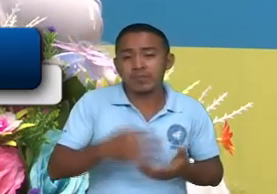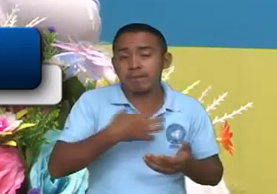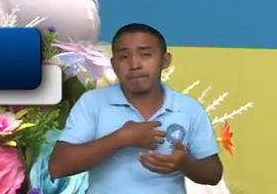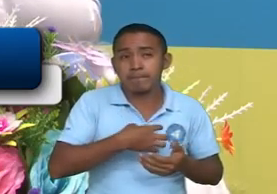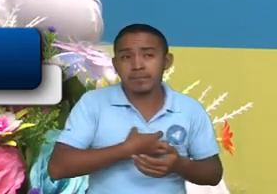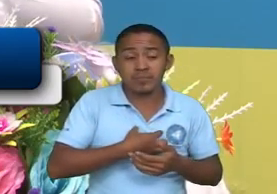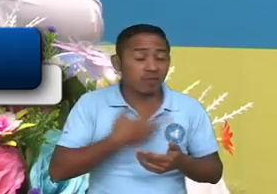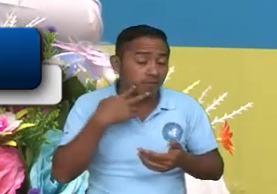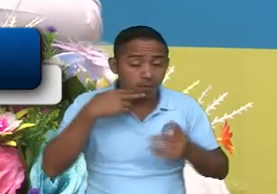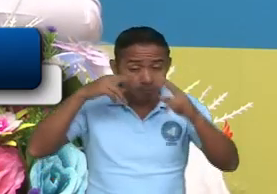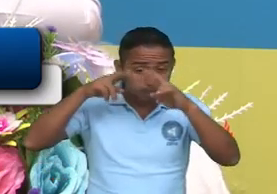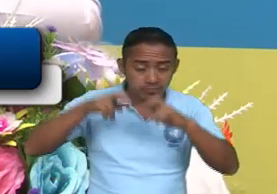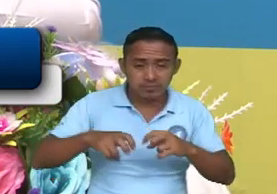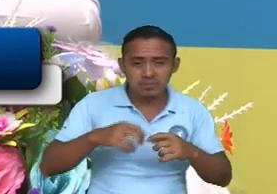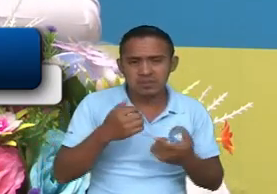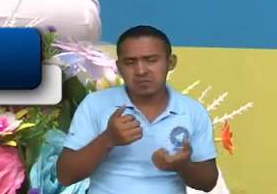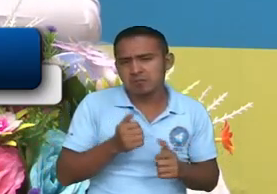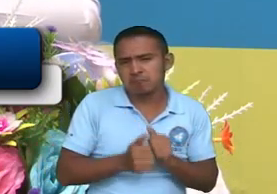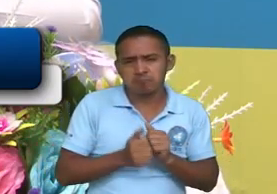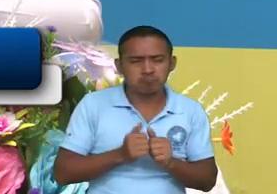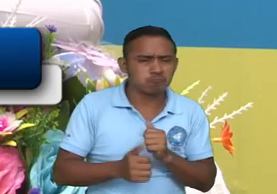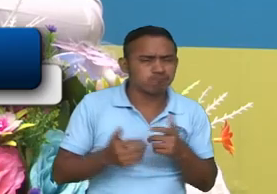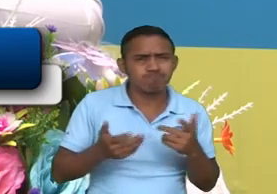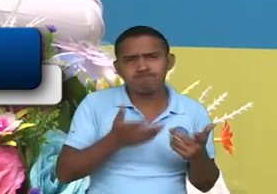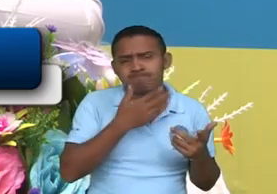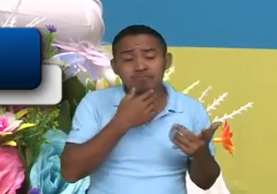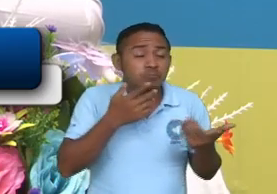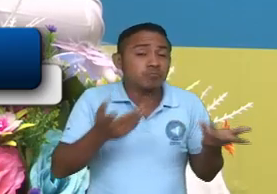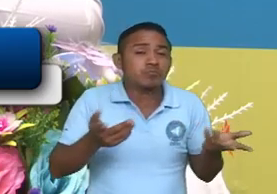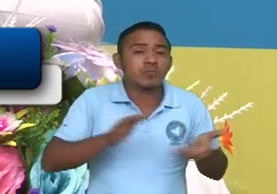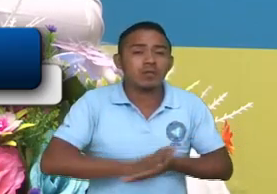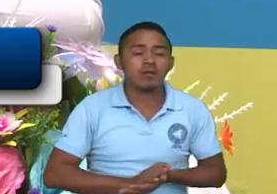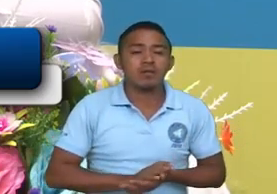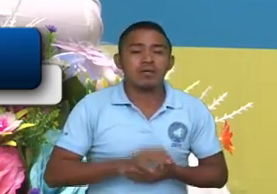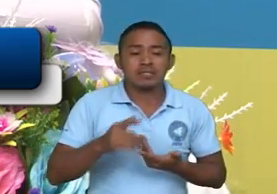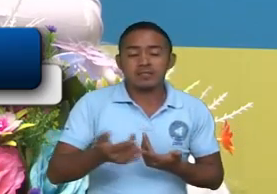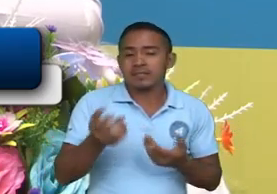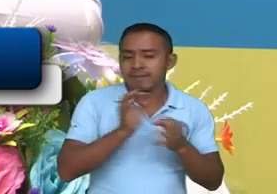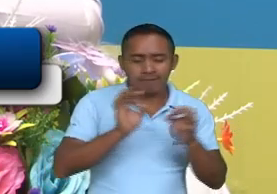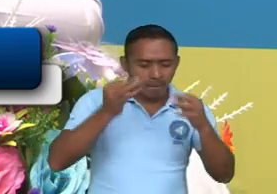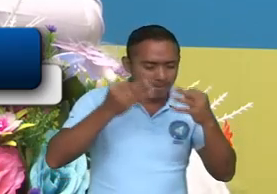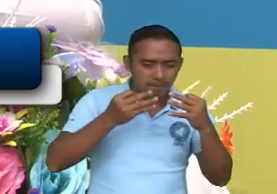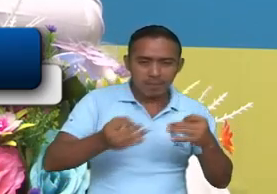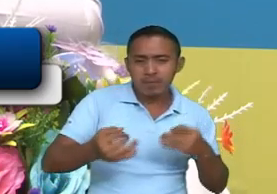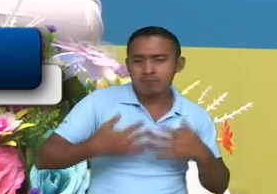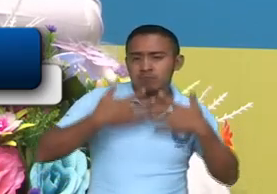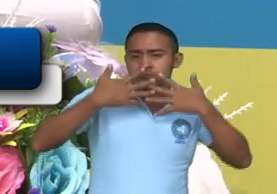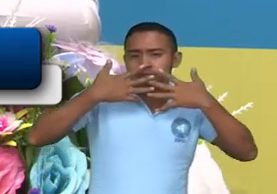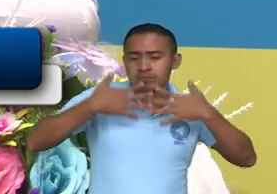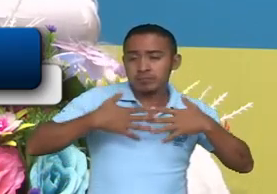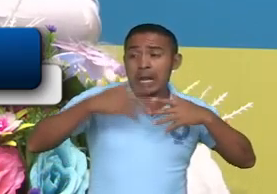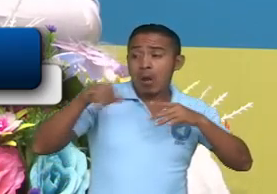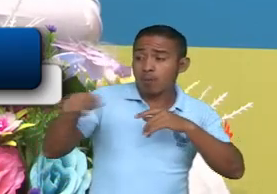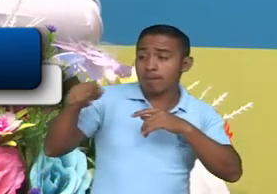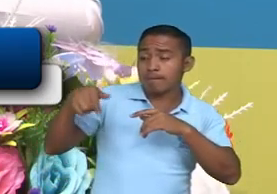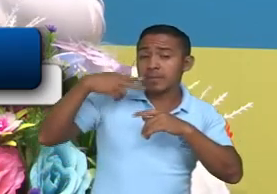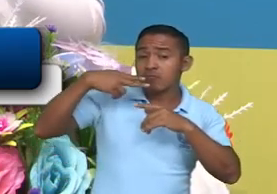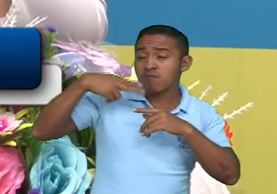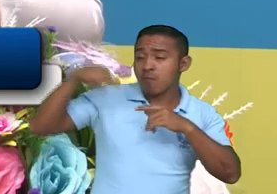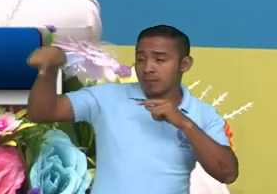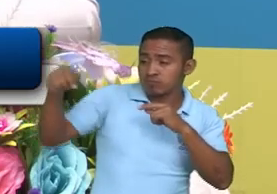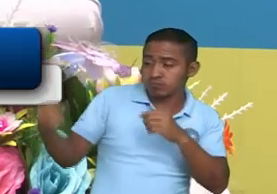factores, pueden presentar trastornos de lo que es la ventilación perfusión a nivel pulmonar, que pueda predisponer a que ellos, si tienen de por